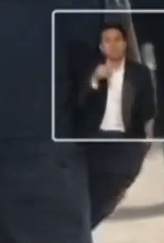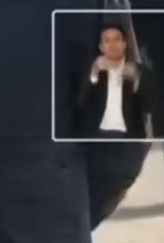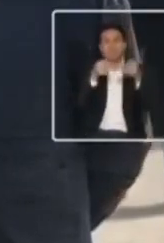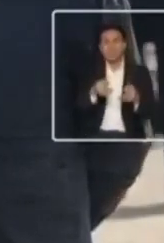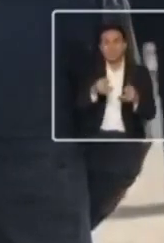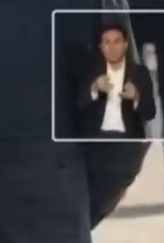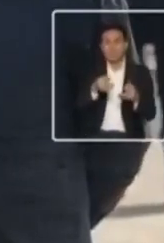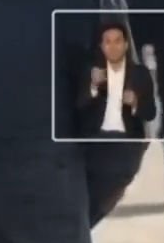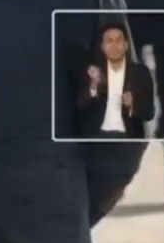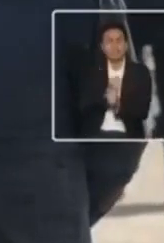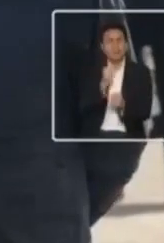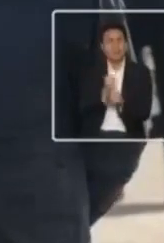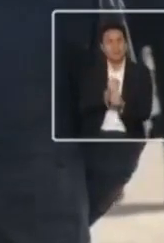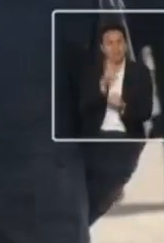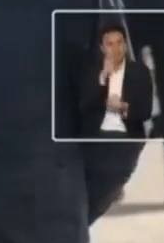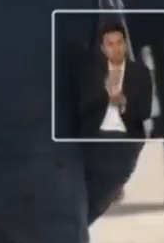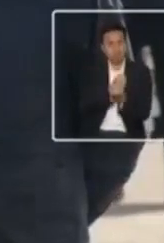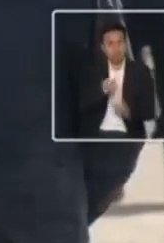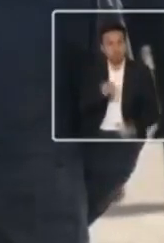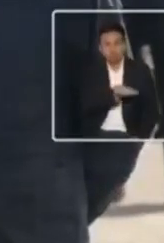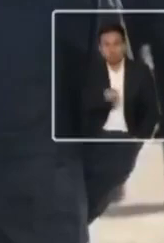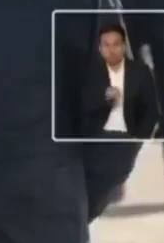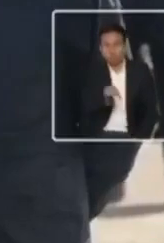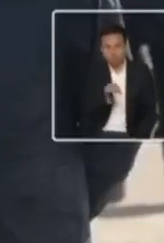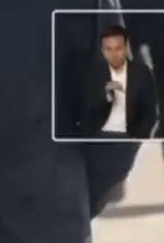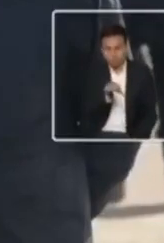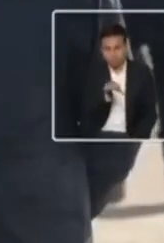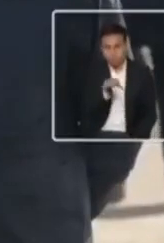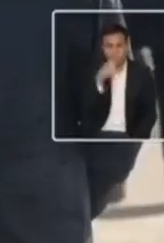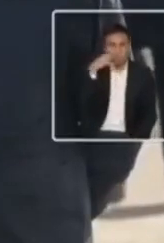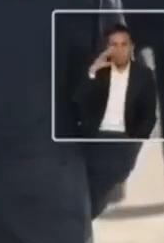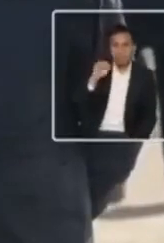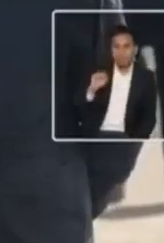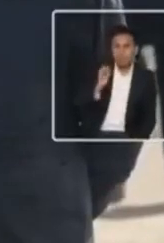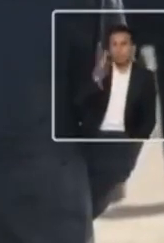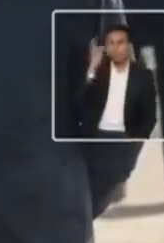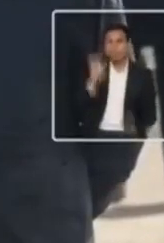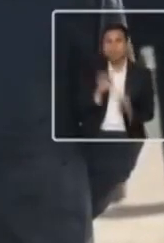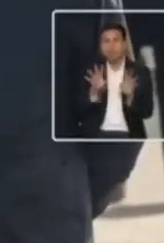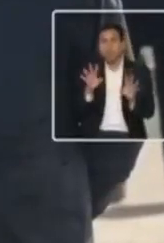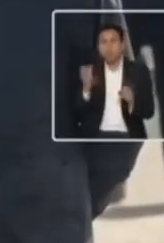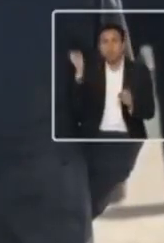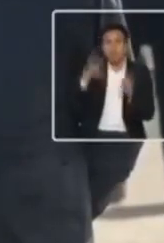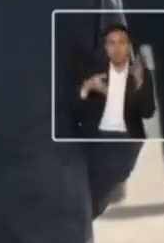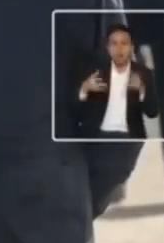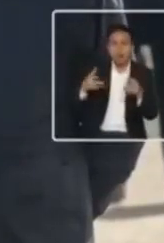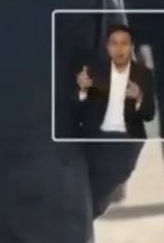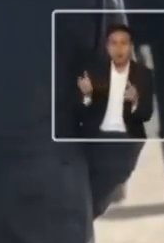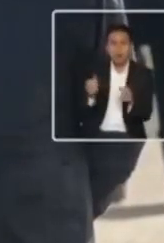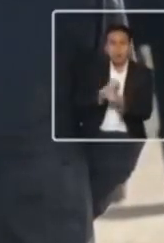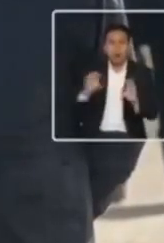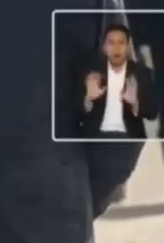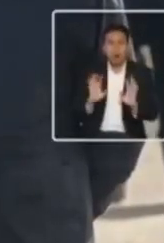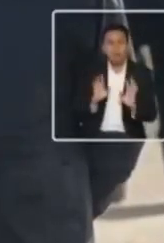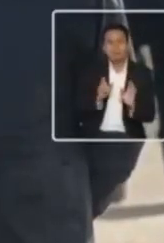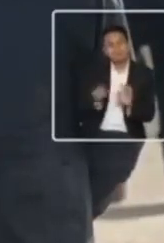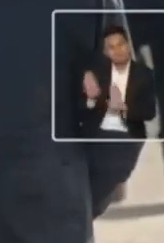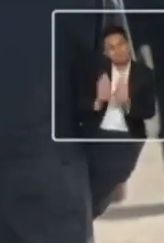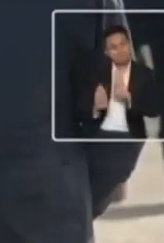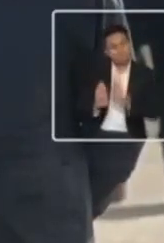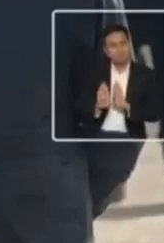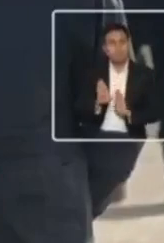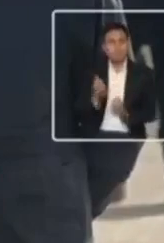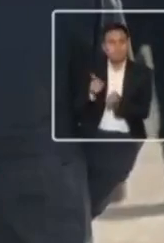precisamente trabajando y moviéndose por la zona en prevención de futuros ataques. Entonces, no solo porque